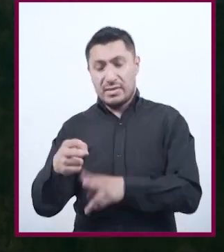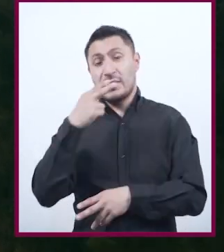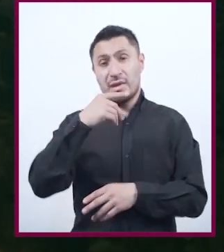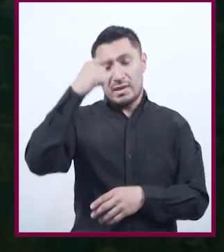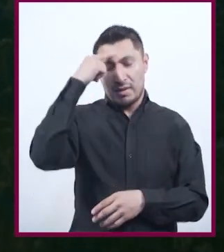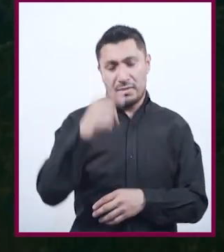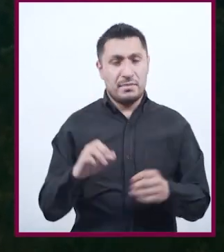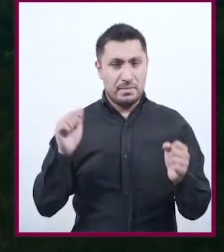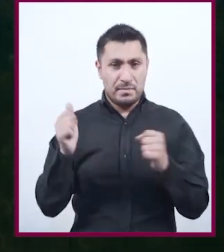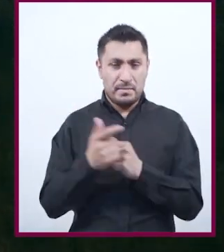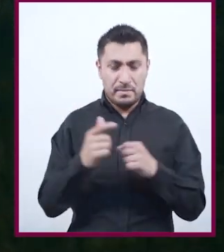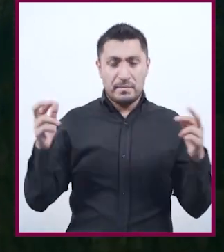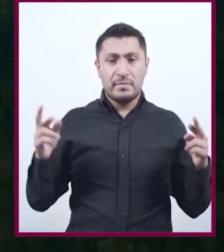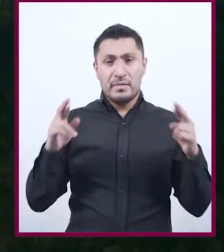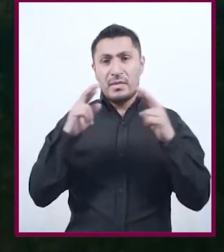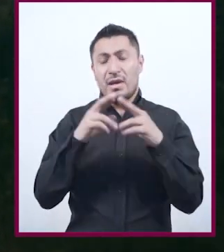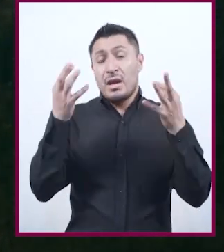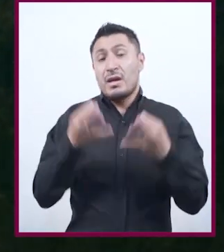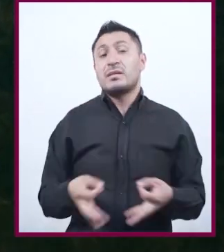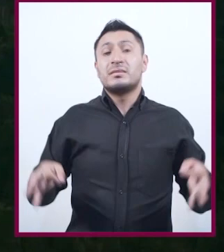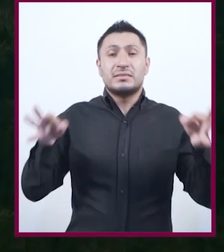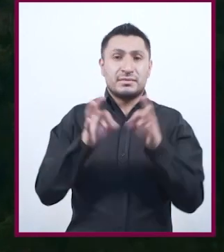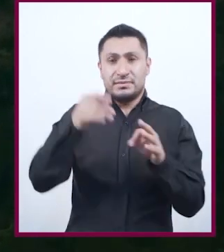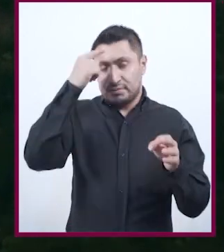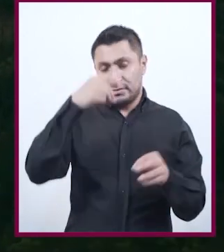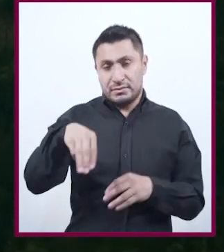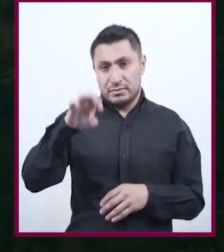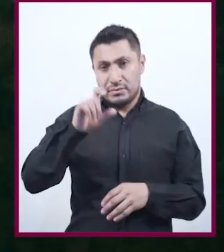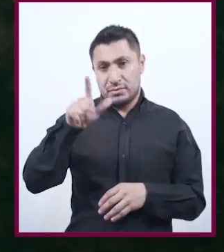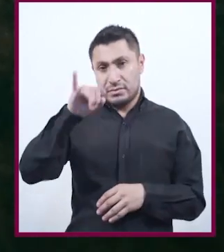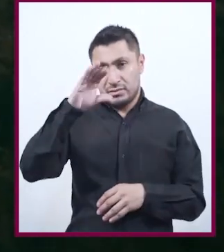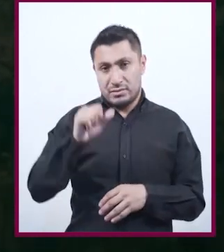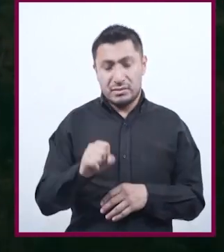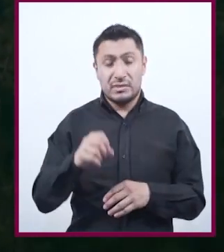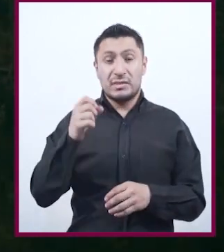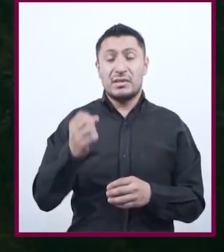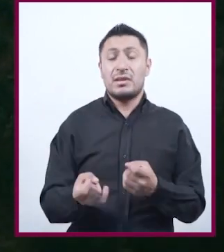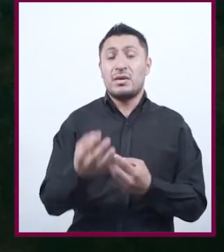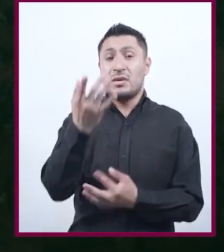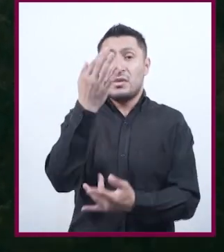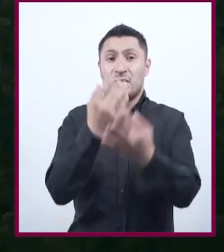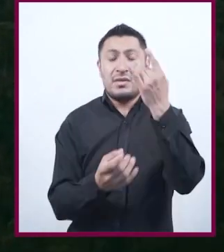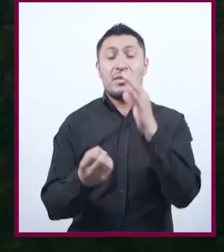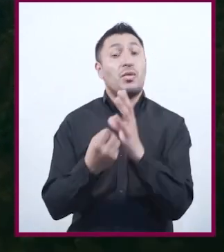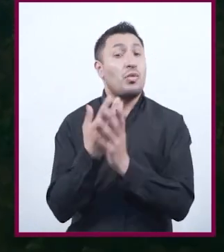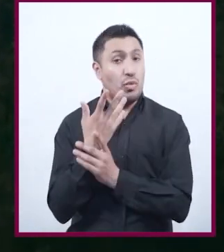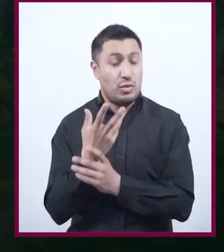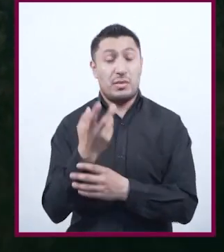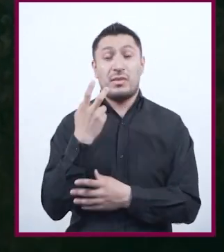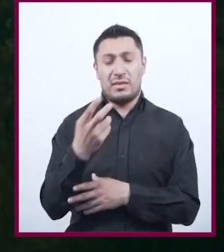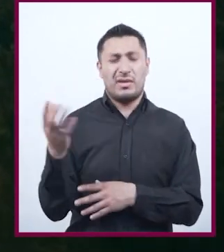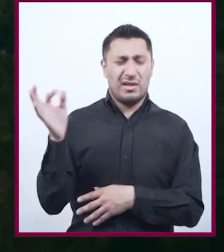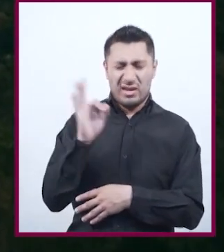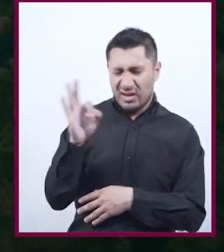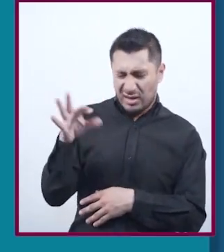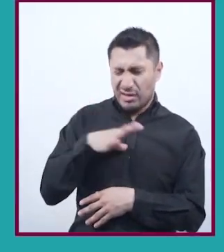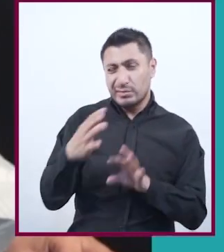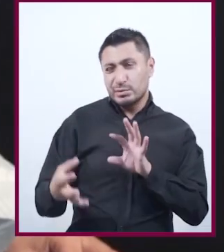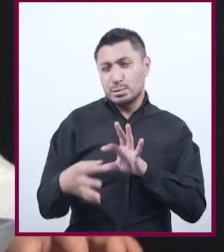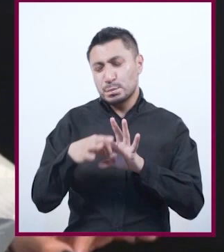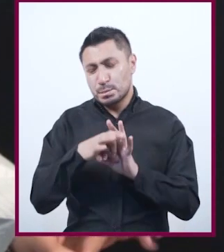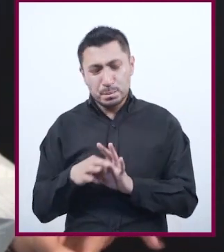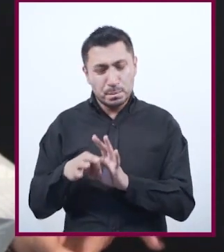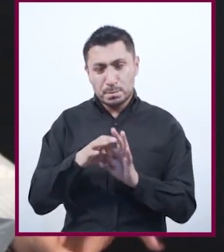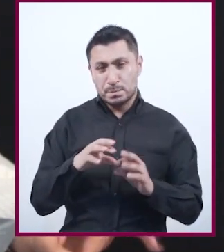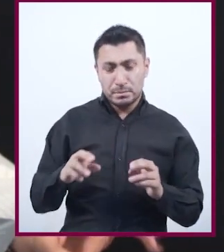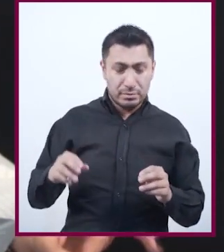utilizaba para un acto religioso de suma importancia para los mexicas, el encendido del fuego nuevo. ¿Existirá alguna